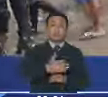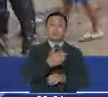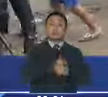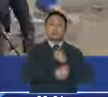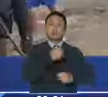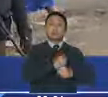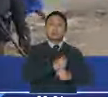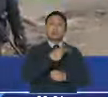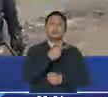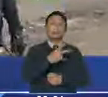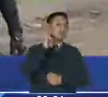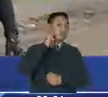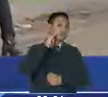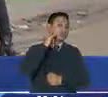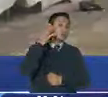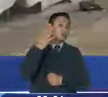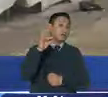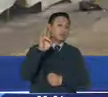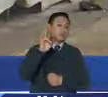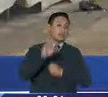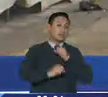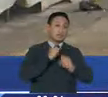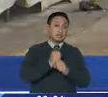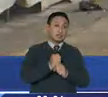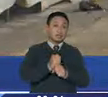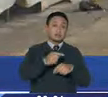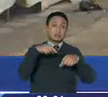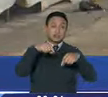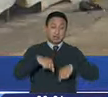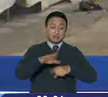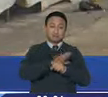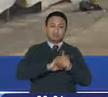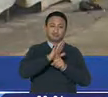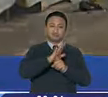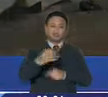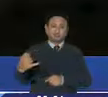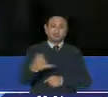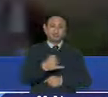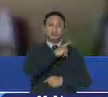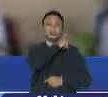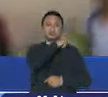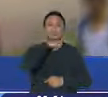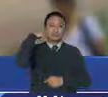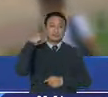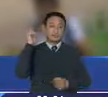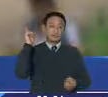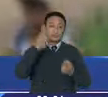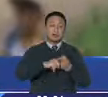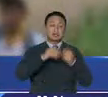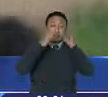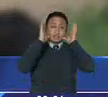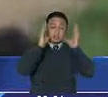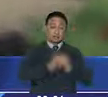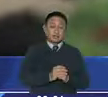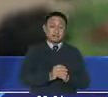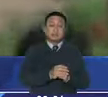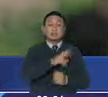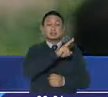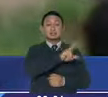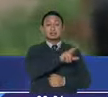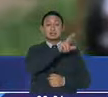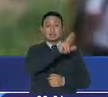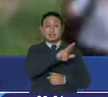dos niñas de 4 y 7 años de edad fueron sexualmente abusadas y degolladas. Hasta diciembre hubo 372